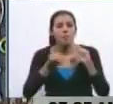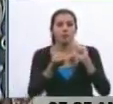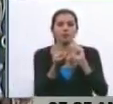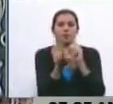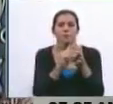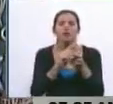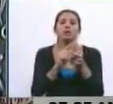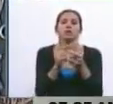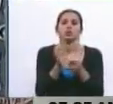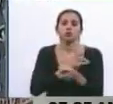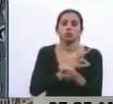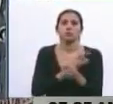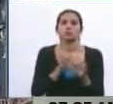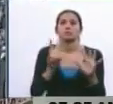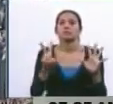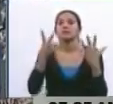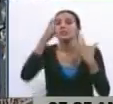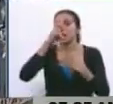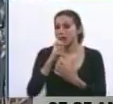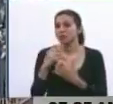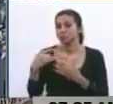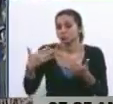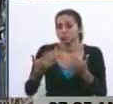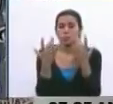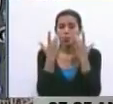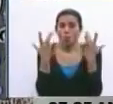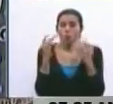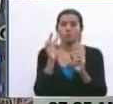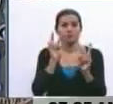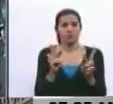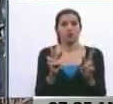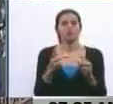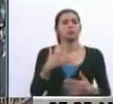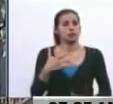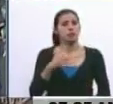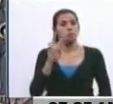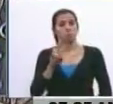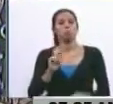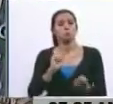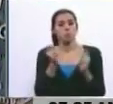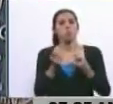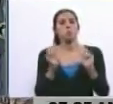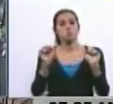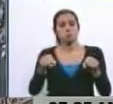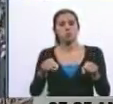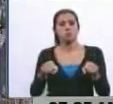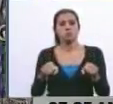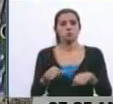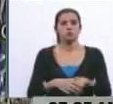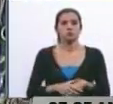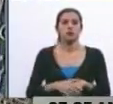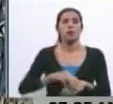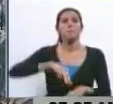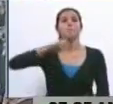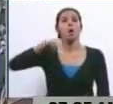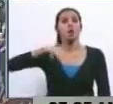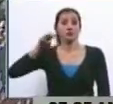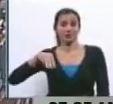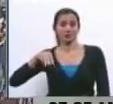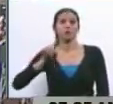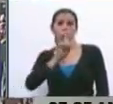sociedad. Y en 17 años ya se nota, se siente esa transformación. Bueno, en Movilnet es una de ellas.